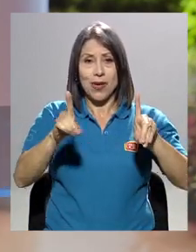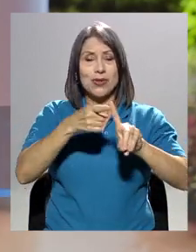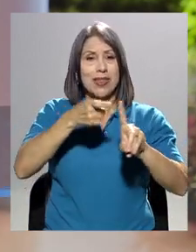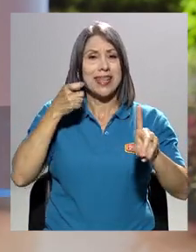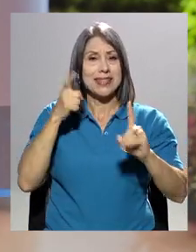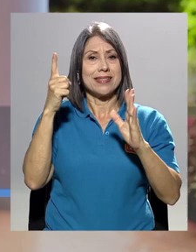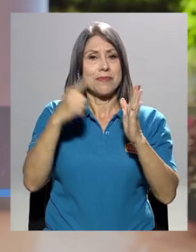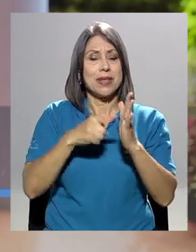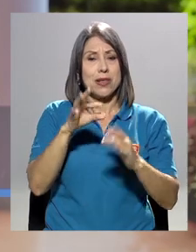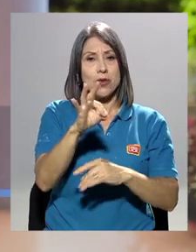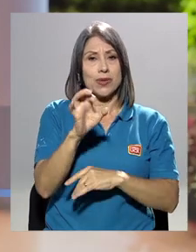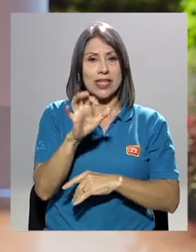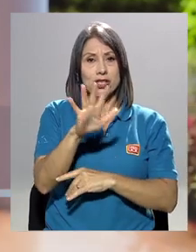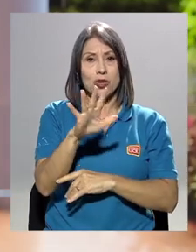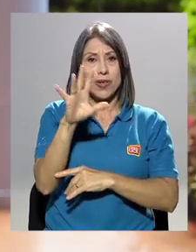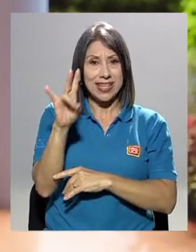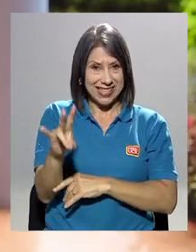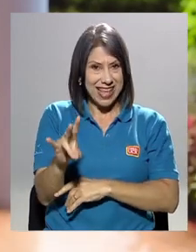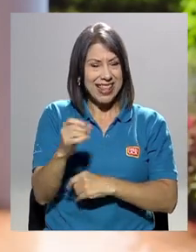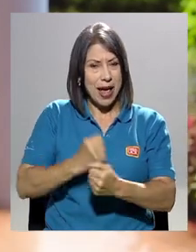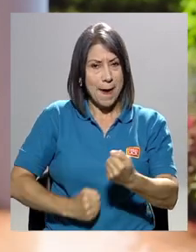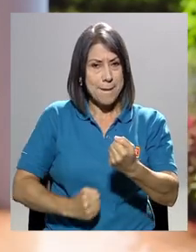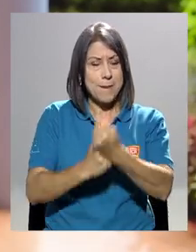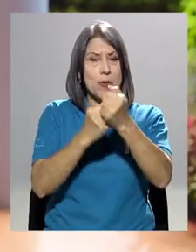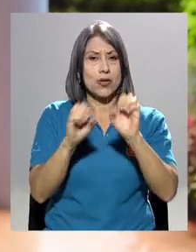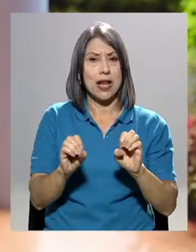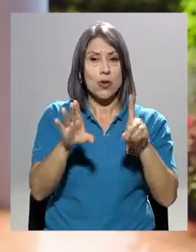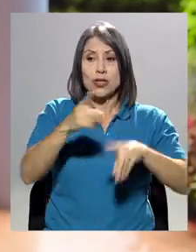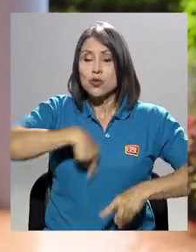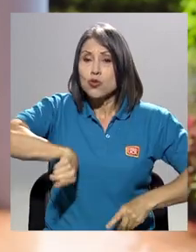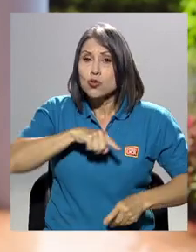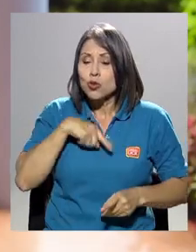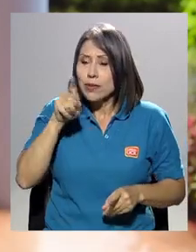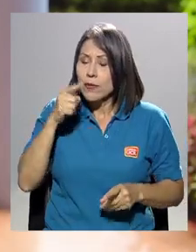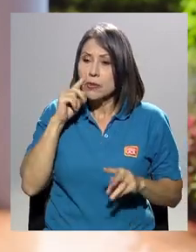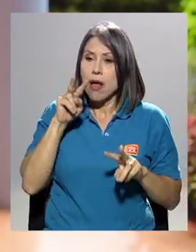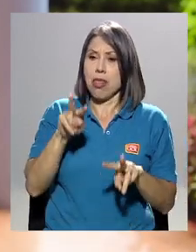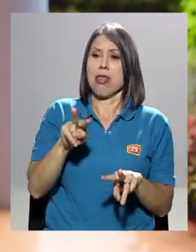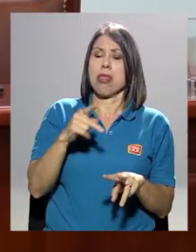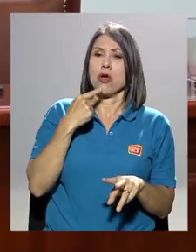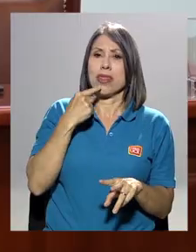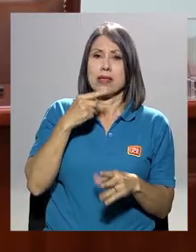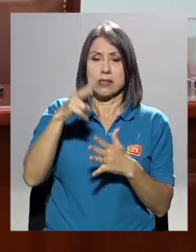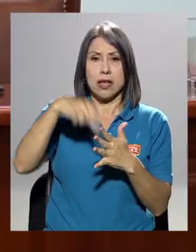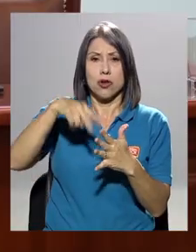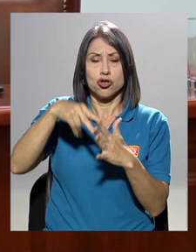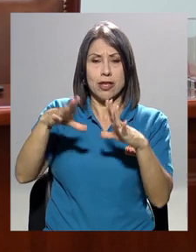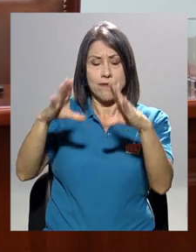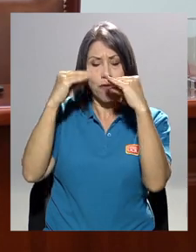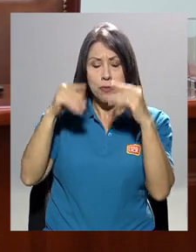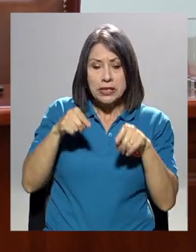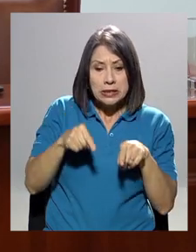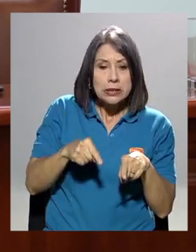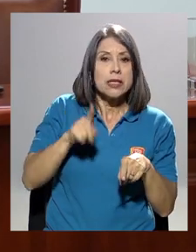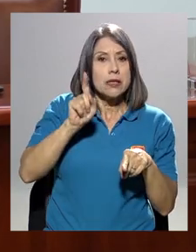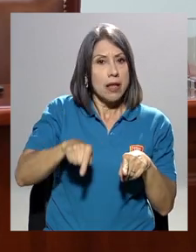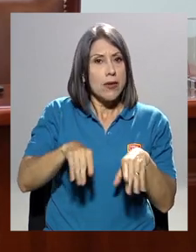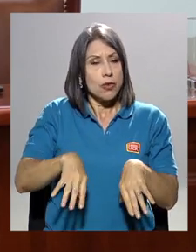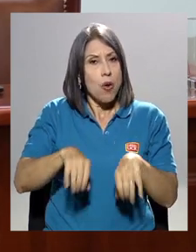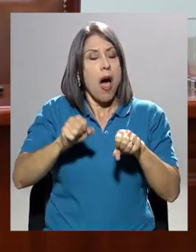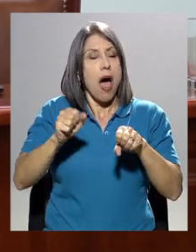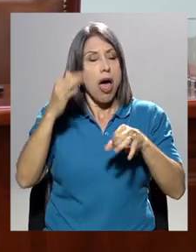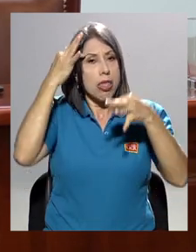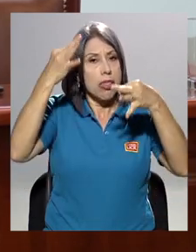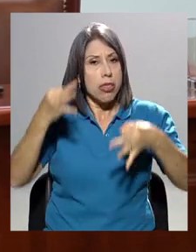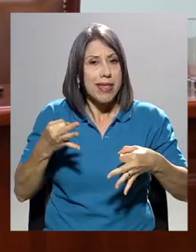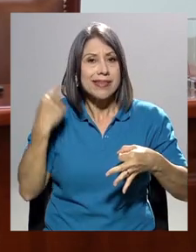le apuesta a la educación del país, tenemos que ser los primeros en reaccionar ante estos informes del Estado de Educación, tomar las acciones que tenemos que tomar,